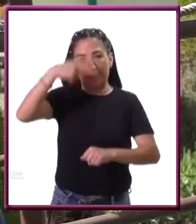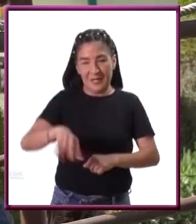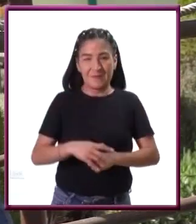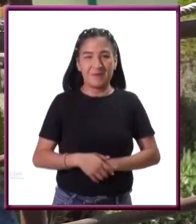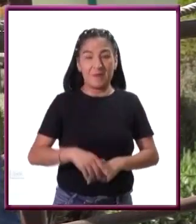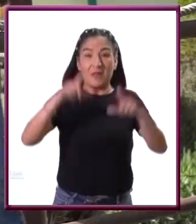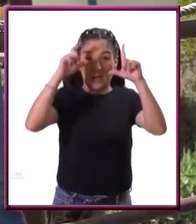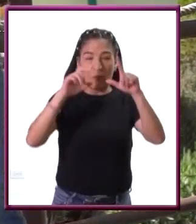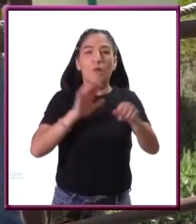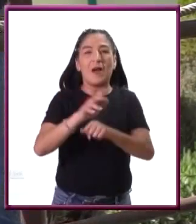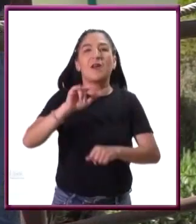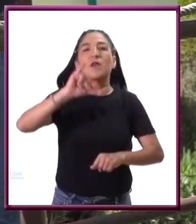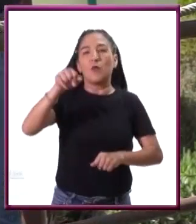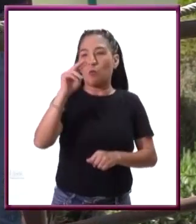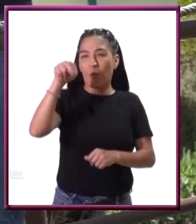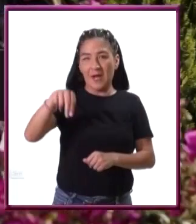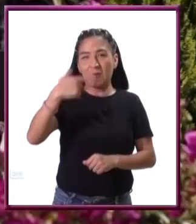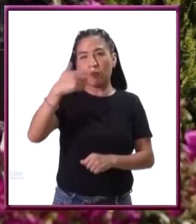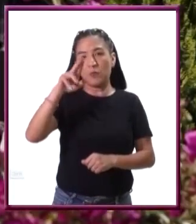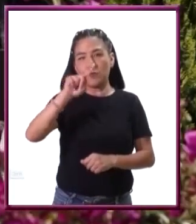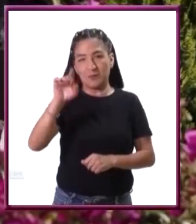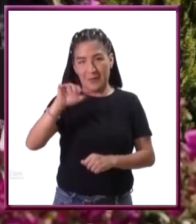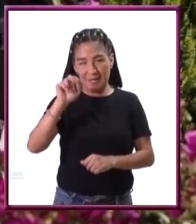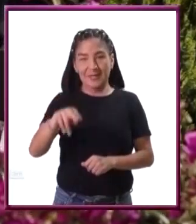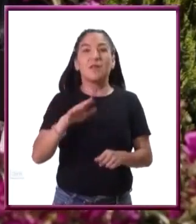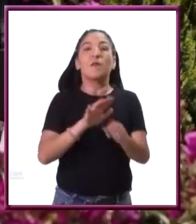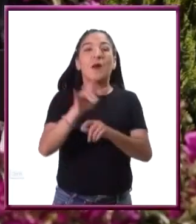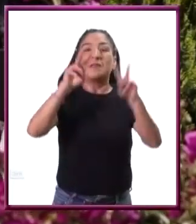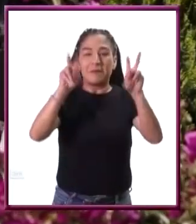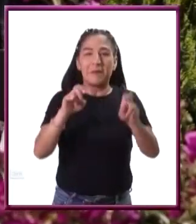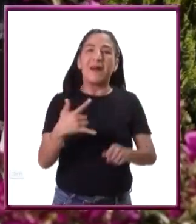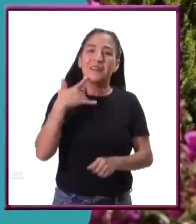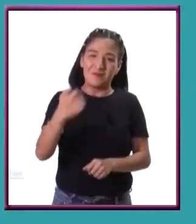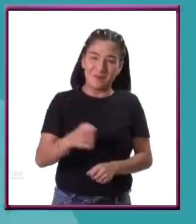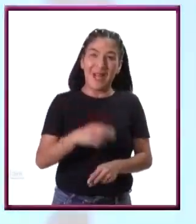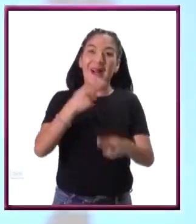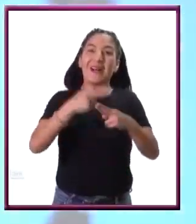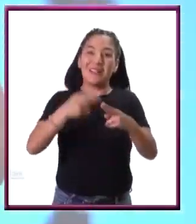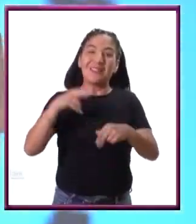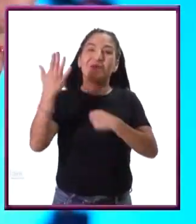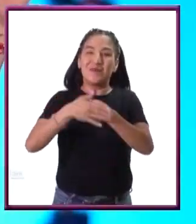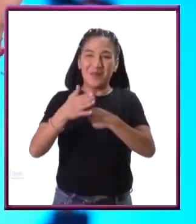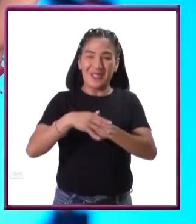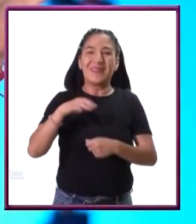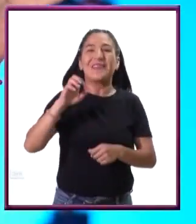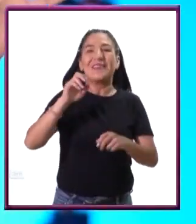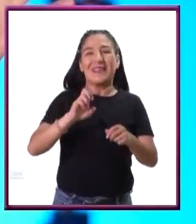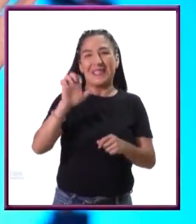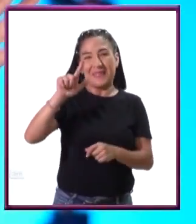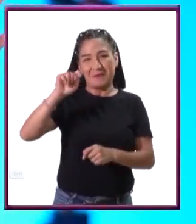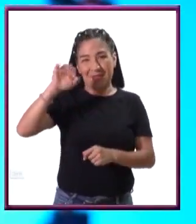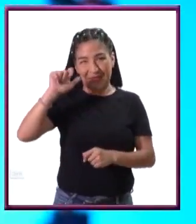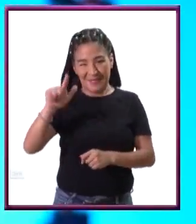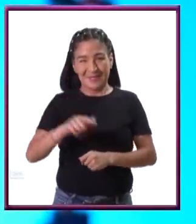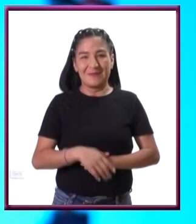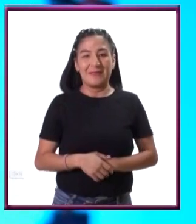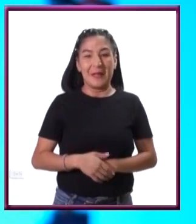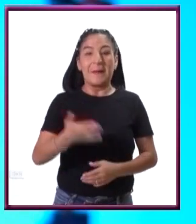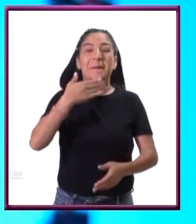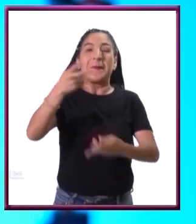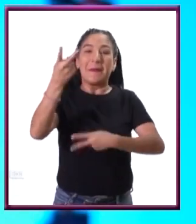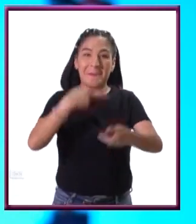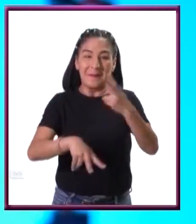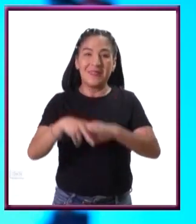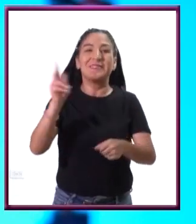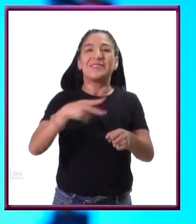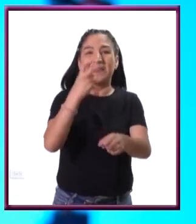Guzmán y el tema, el esfuerzo. ¡Hasta el próximo Elemental! Bienvenidas y bienvenidos a nuestro segundo